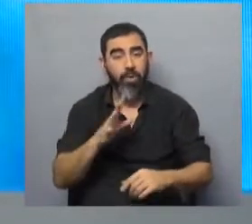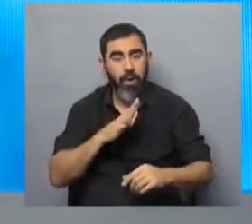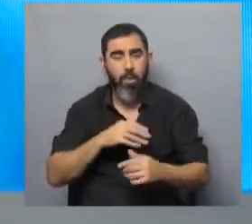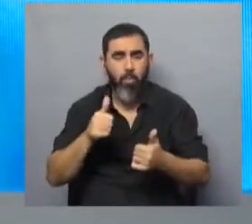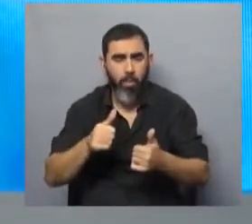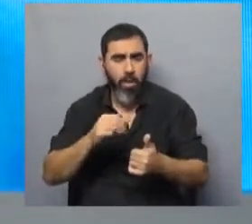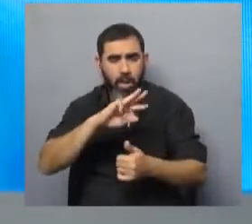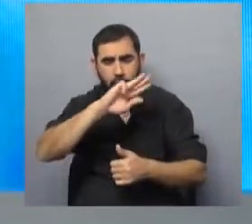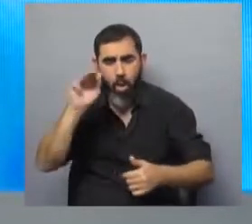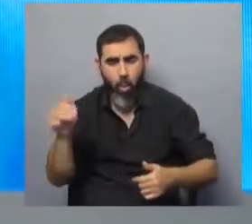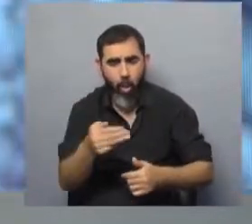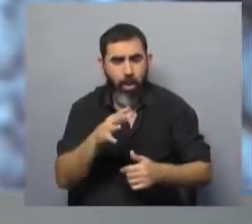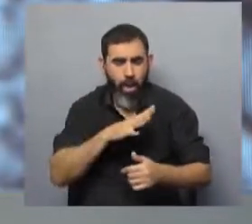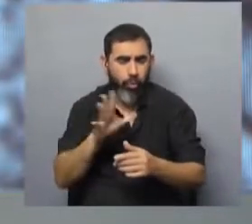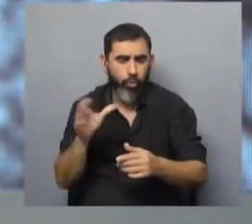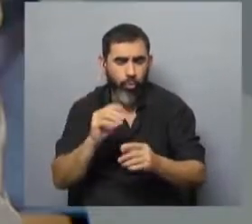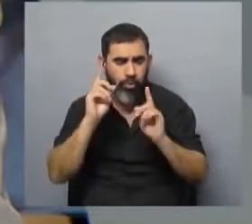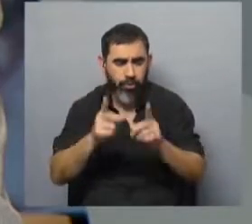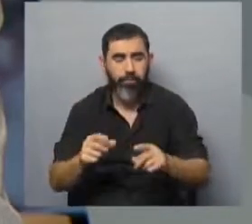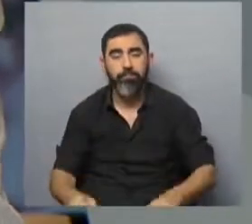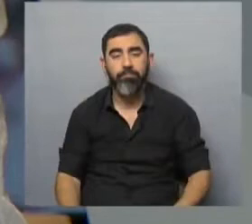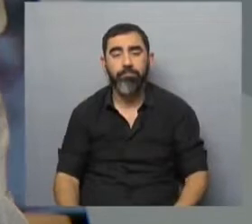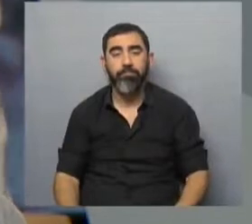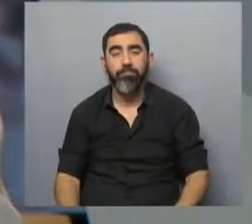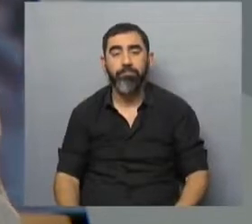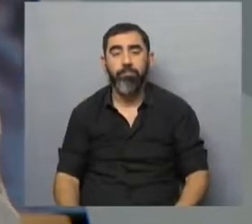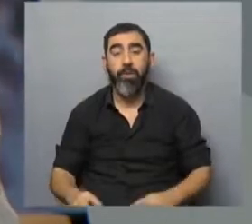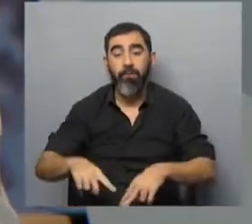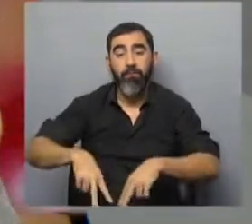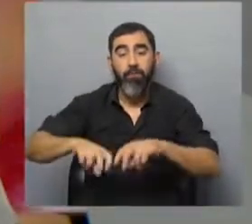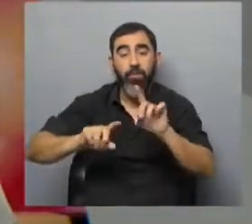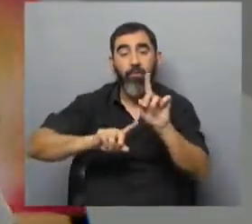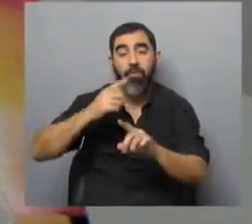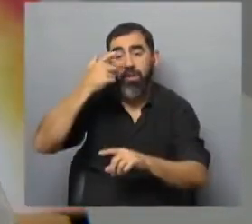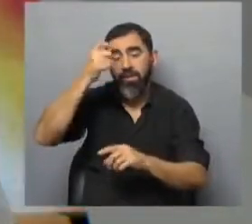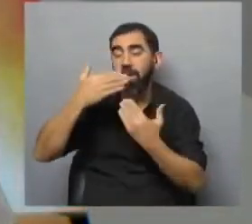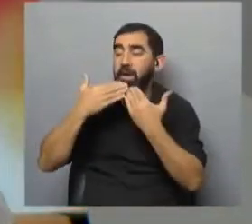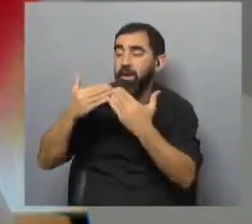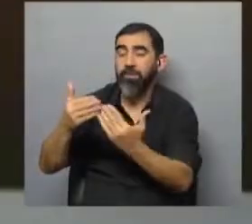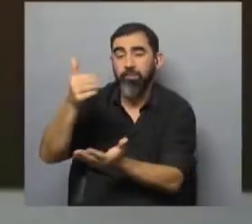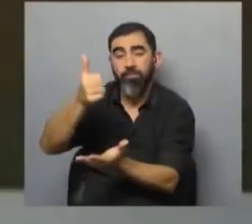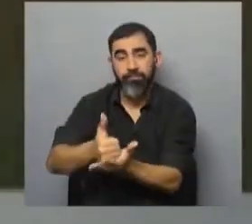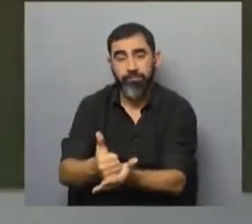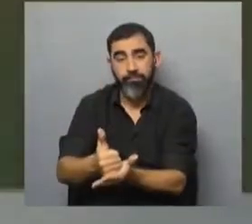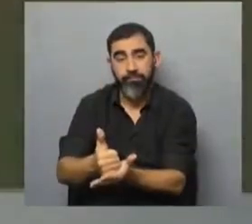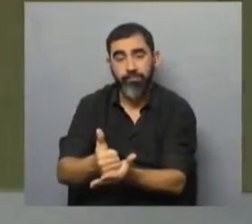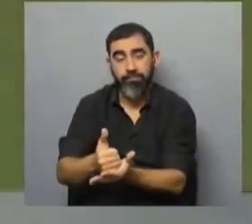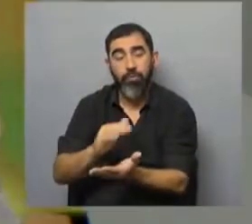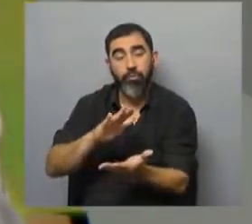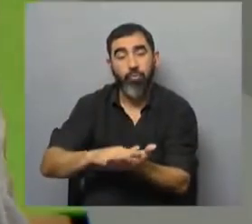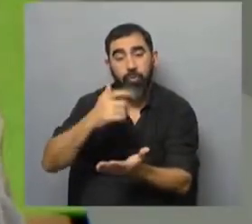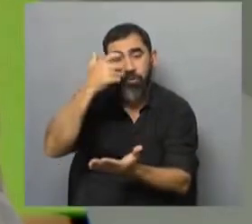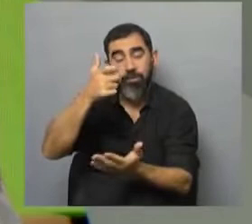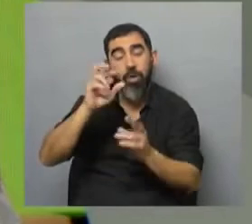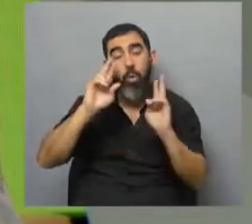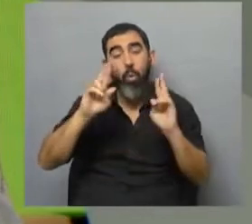página del CDC, está todo ahí encaminado. Excelente. Mabel Beroa, investigadora de Facultad de Ciencias, muchas gracias por acompañarnos en Sobre Ciencia, y bueno, ojalá